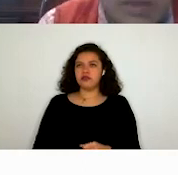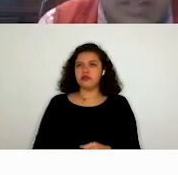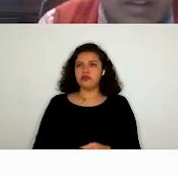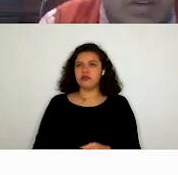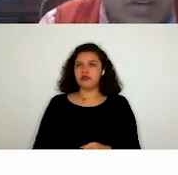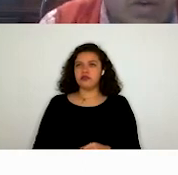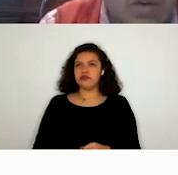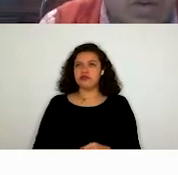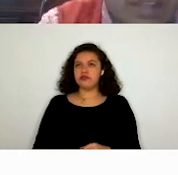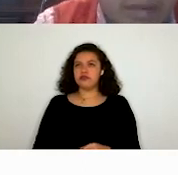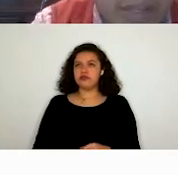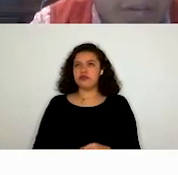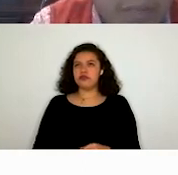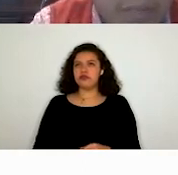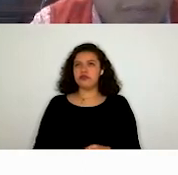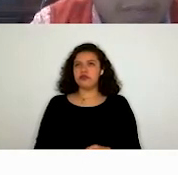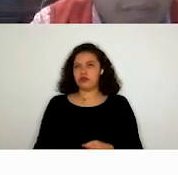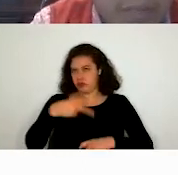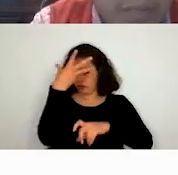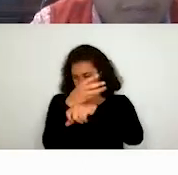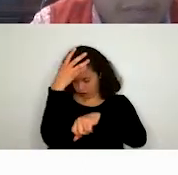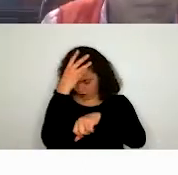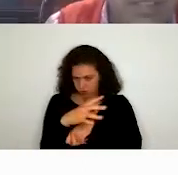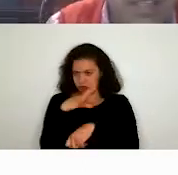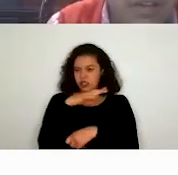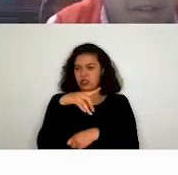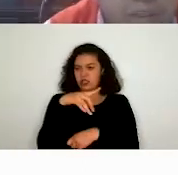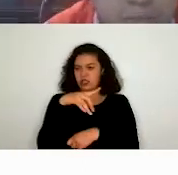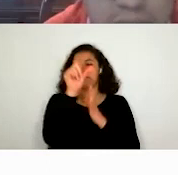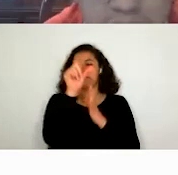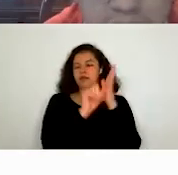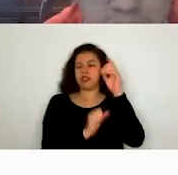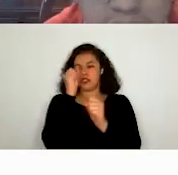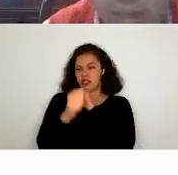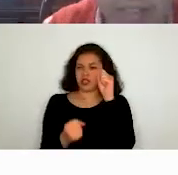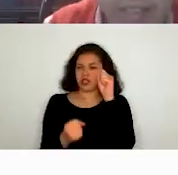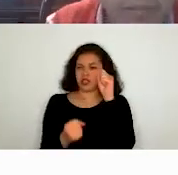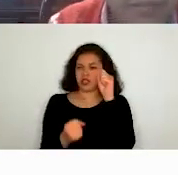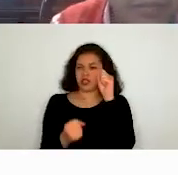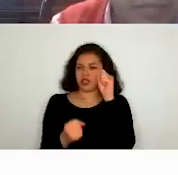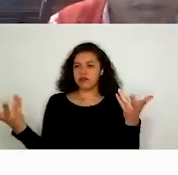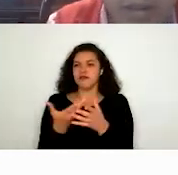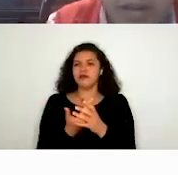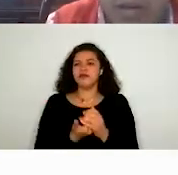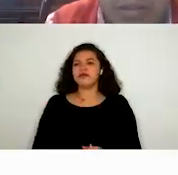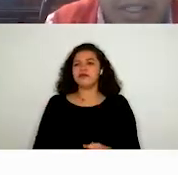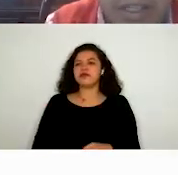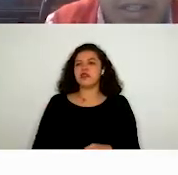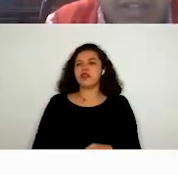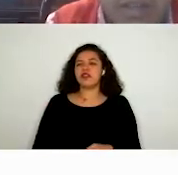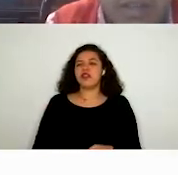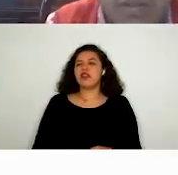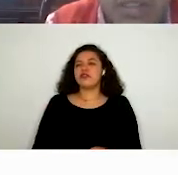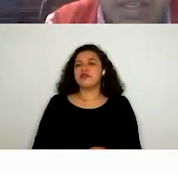que cuenten con su mantenimiento, y vamos a identificar el mes y año del último servicio de mantenimiento realizado. Recordemos que